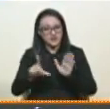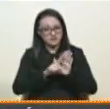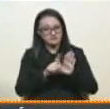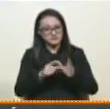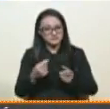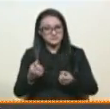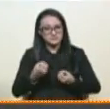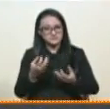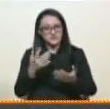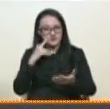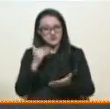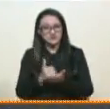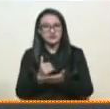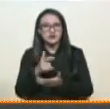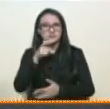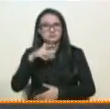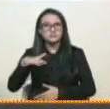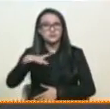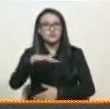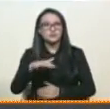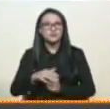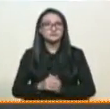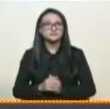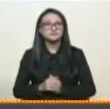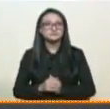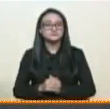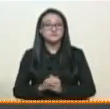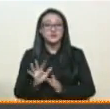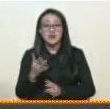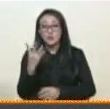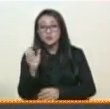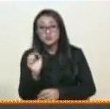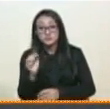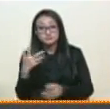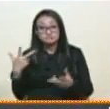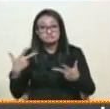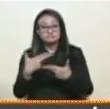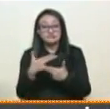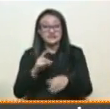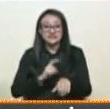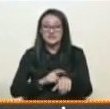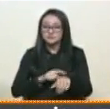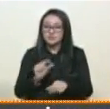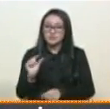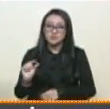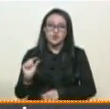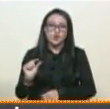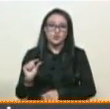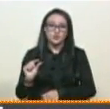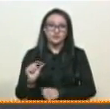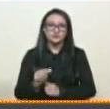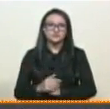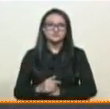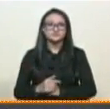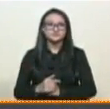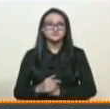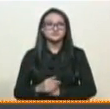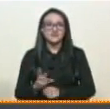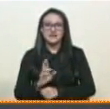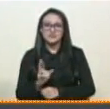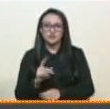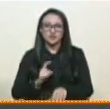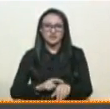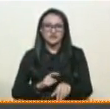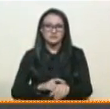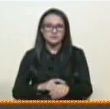ciudadanía. Doctora, nos están, bueno, diciendo que ya nos quedan 4 minutos, el tiempo se nos ha ido, ¿no? Rápidamente, bueno, yo